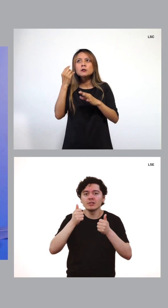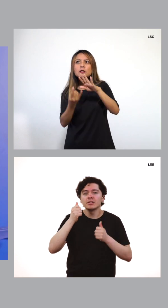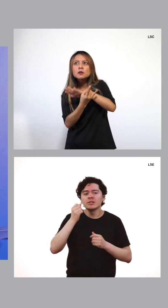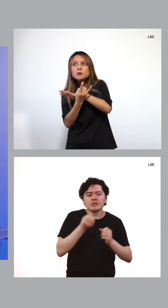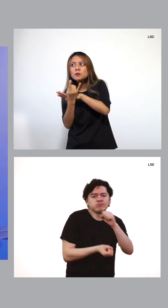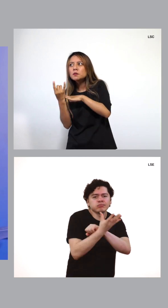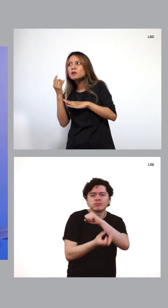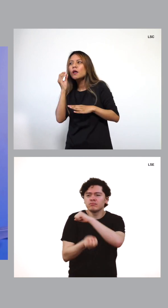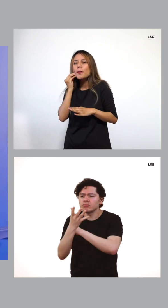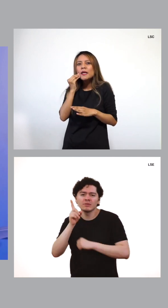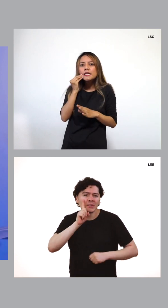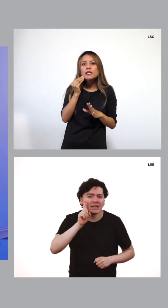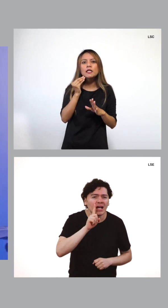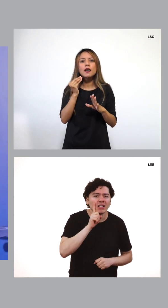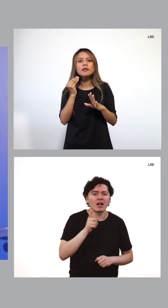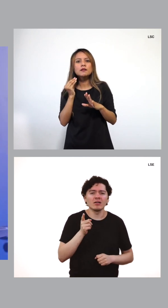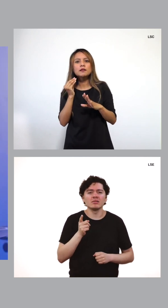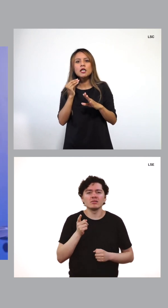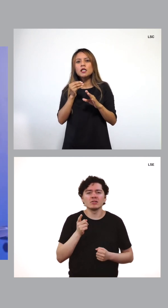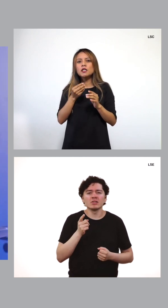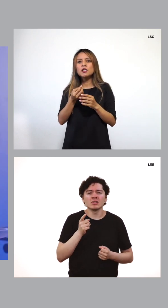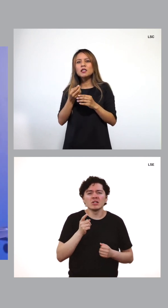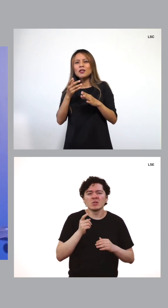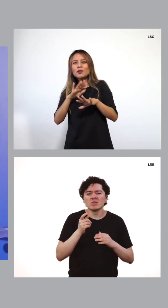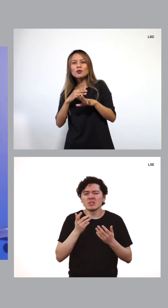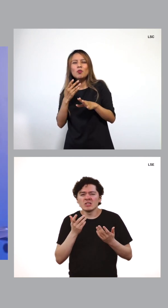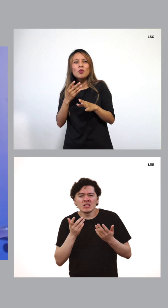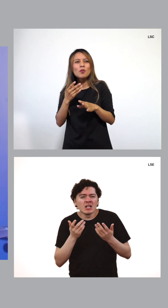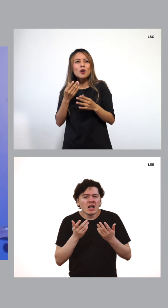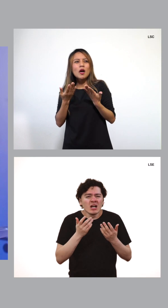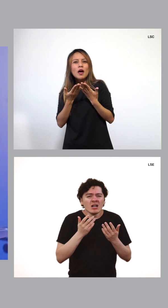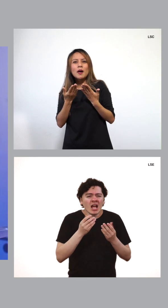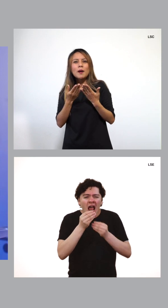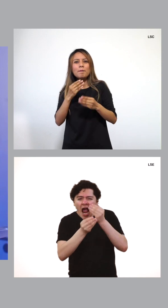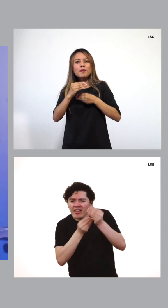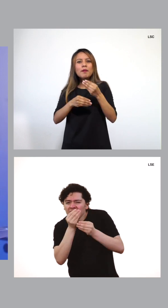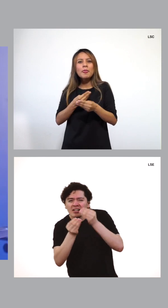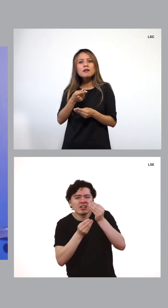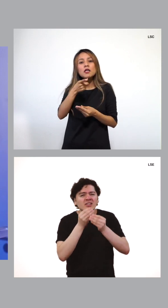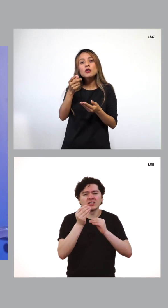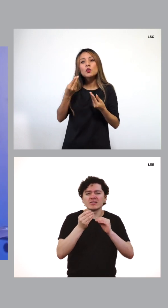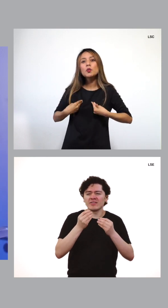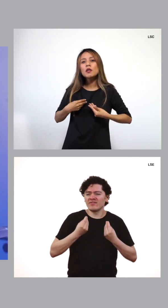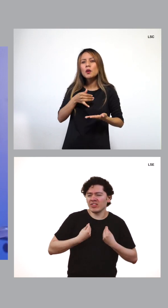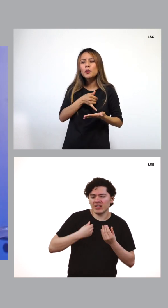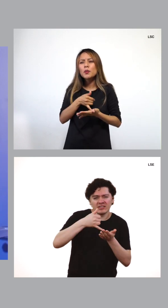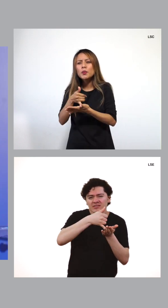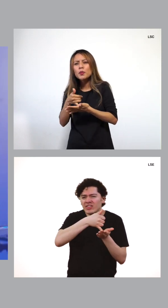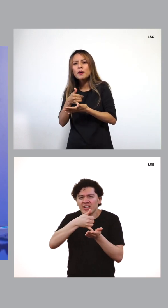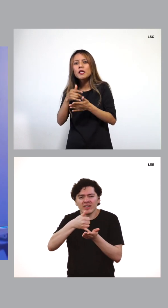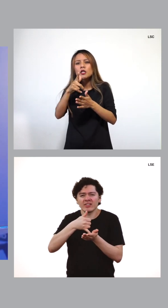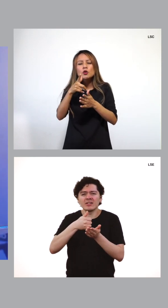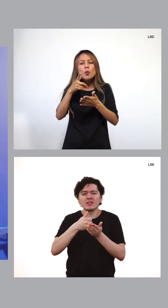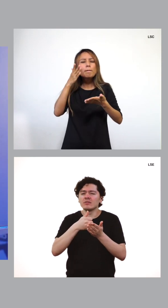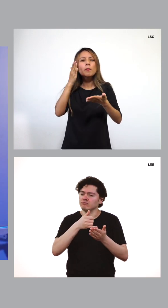empiece a lanzar contra ti sus trapos sucios, sus armas sucias, sus mentiras sobre tu vida, te detengas allá